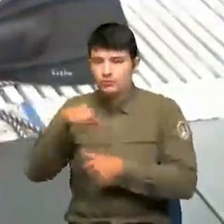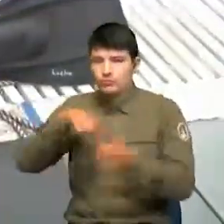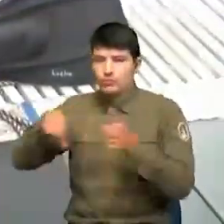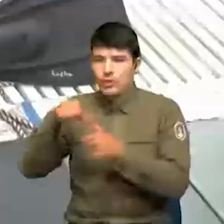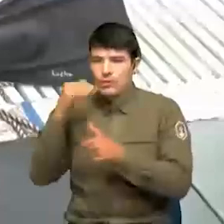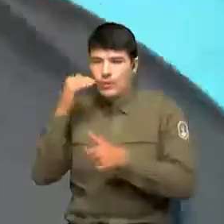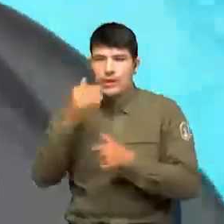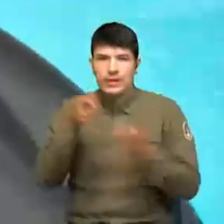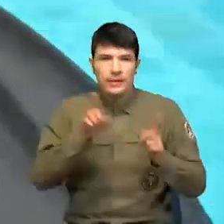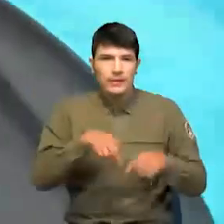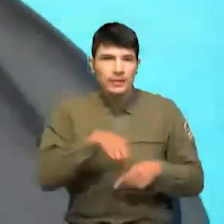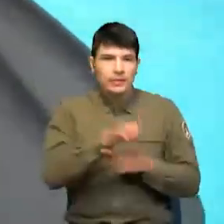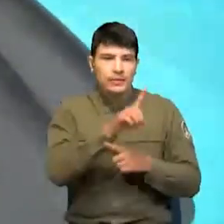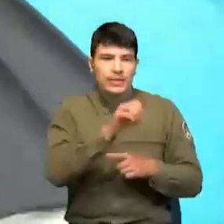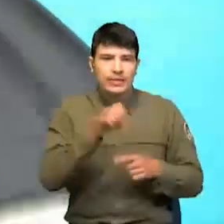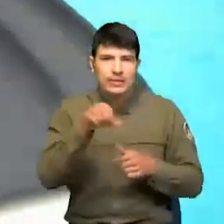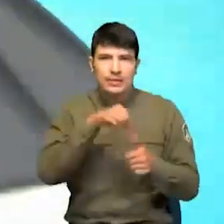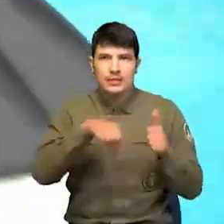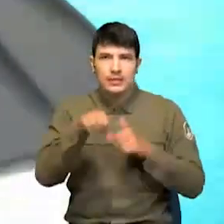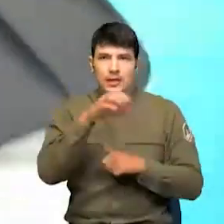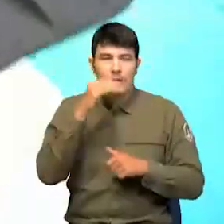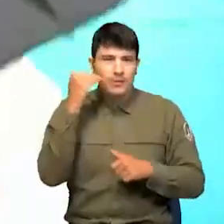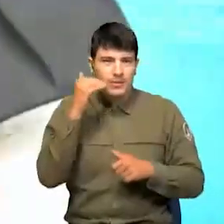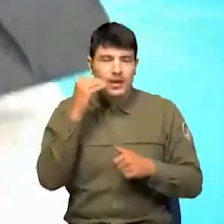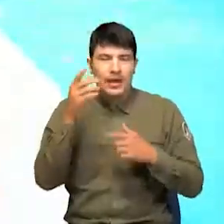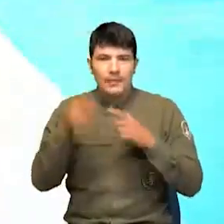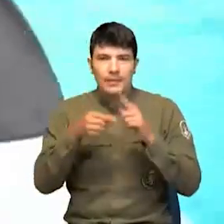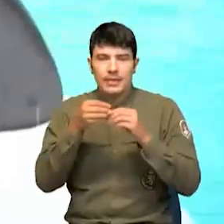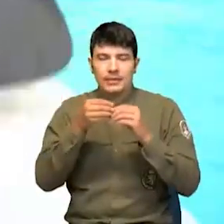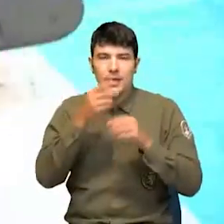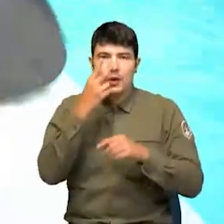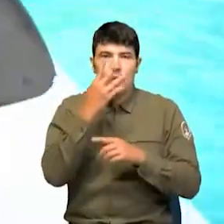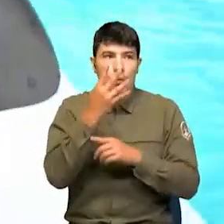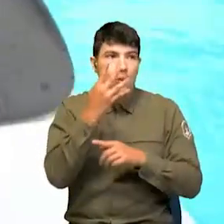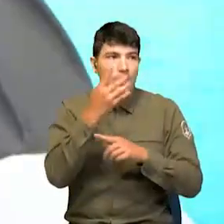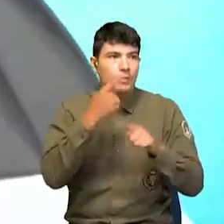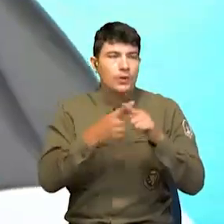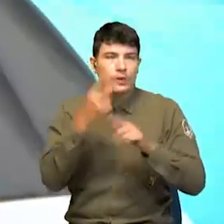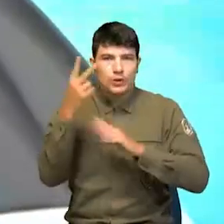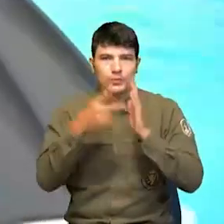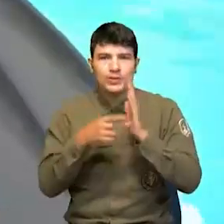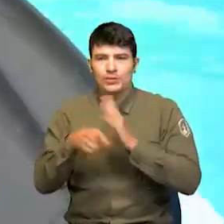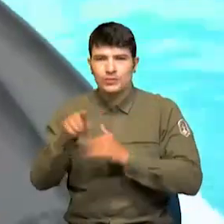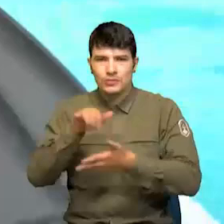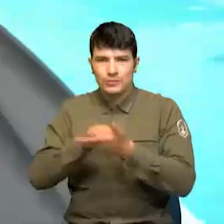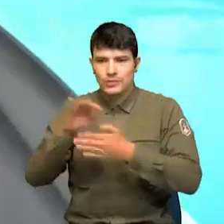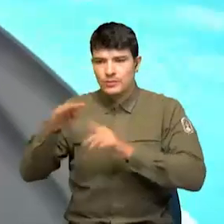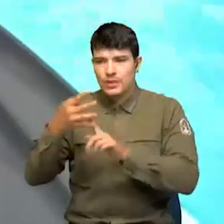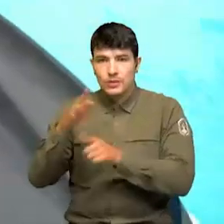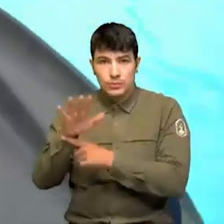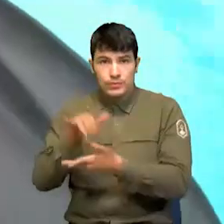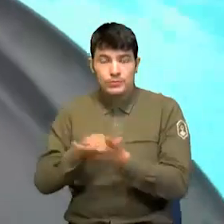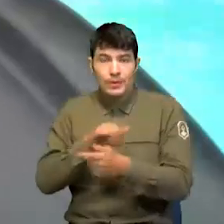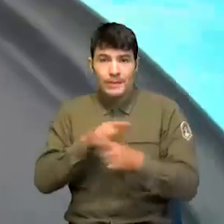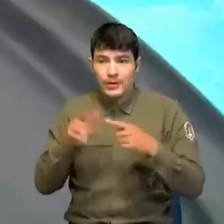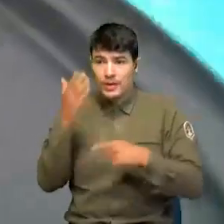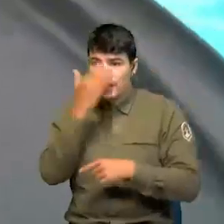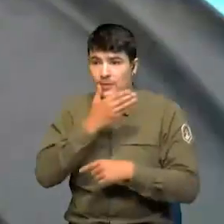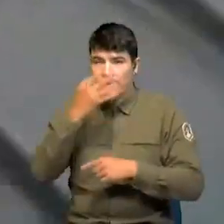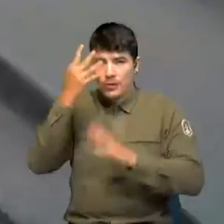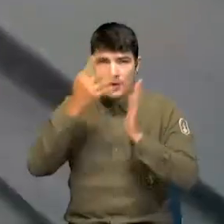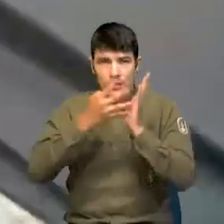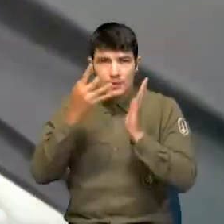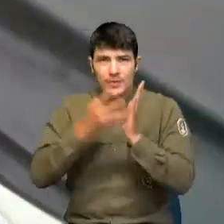relevo de 100 femenino y además en el relevo de 4x2000 en las aguas abiertas también se encuentra del cuarto puesto. Sin embargo, en la prueba del